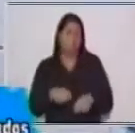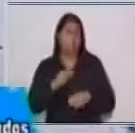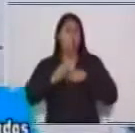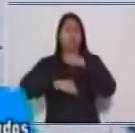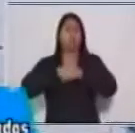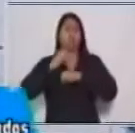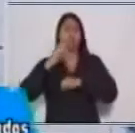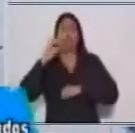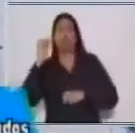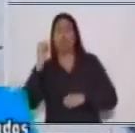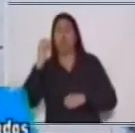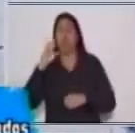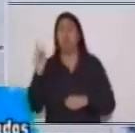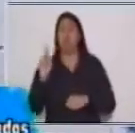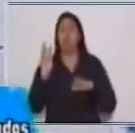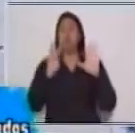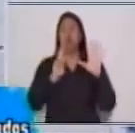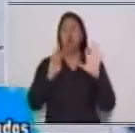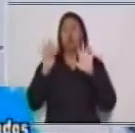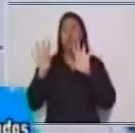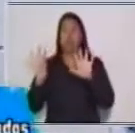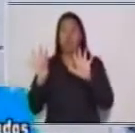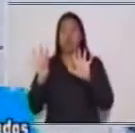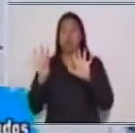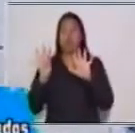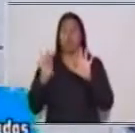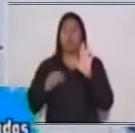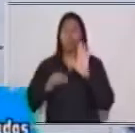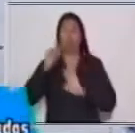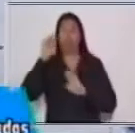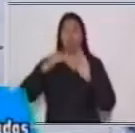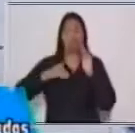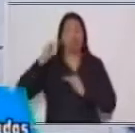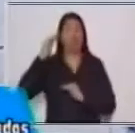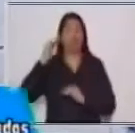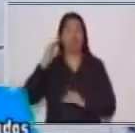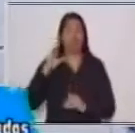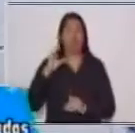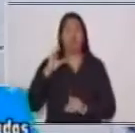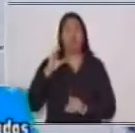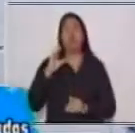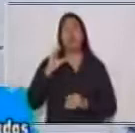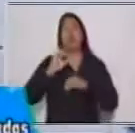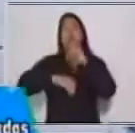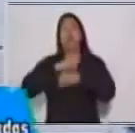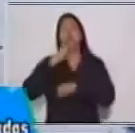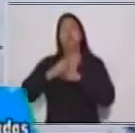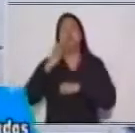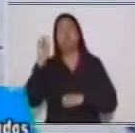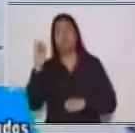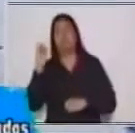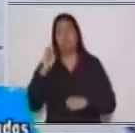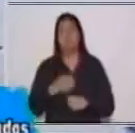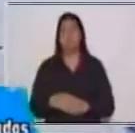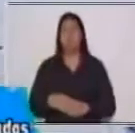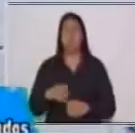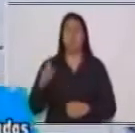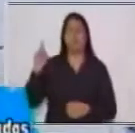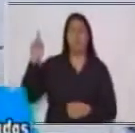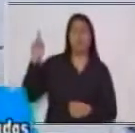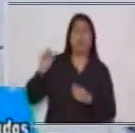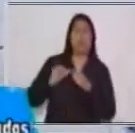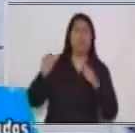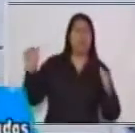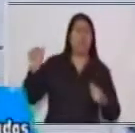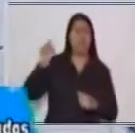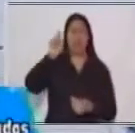grados centígrados, en 89 grados Fahrenheit. En Egipto, que es el